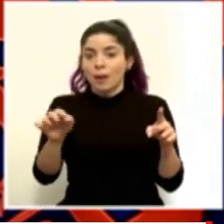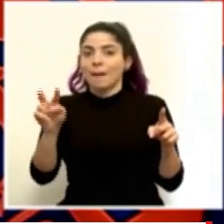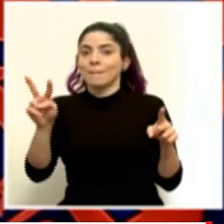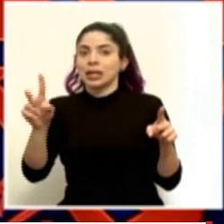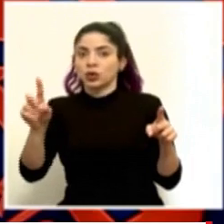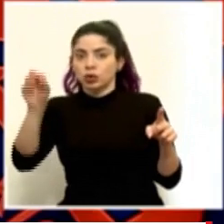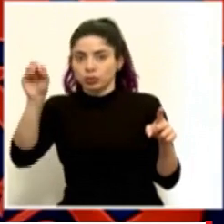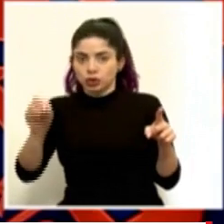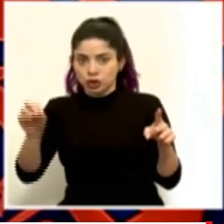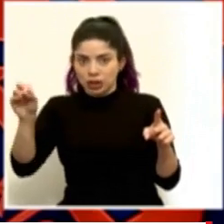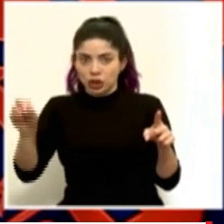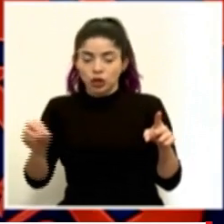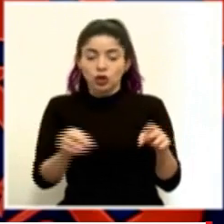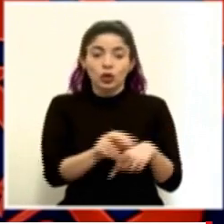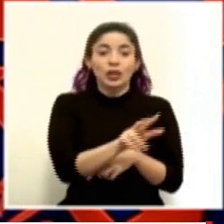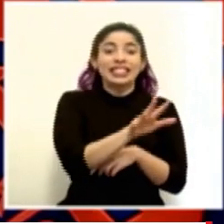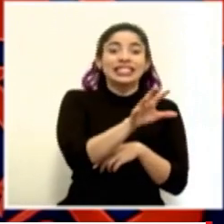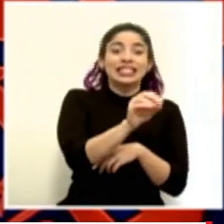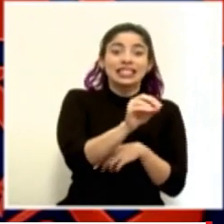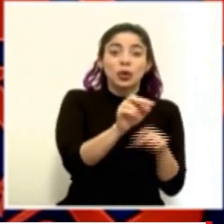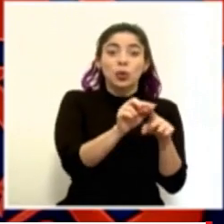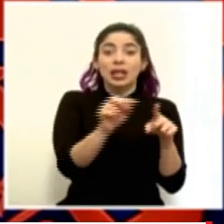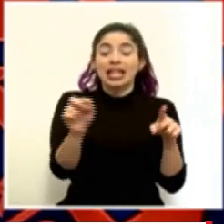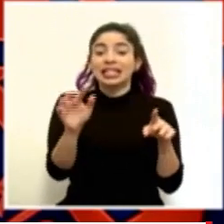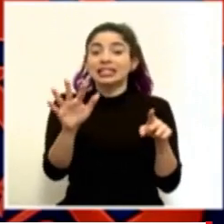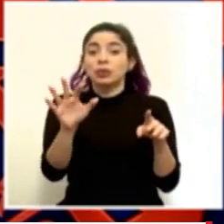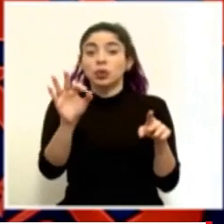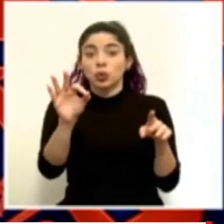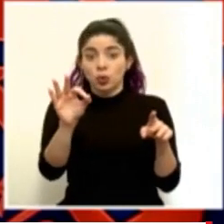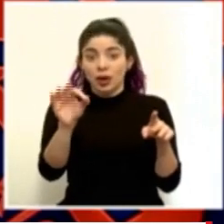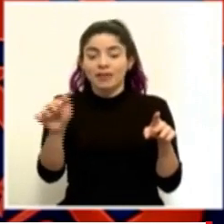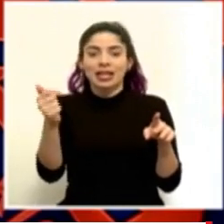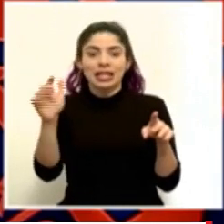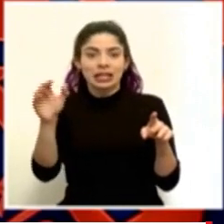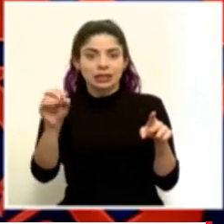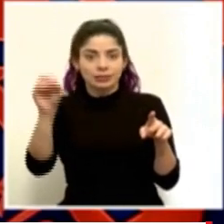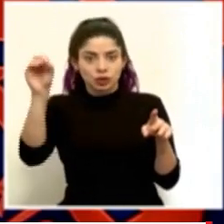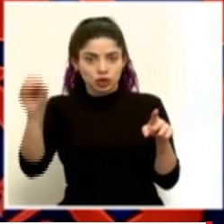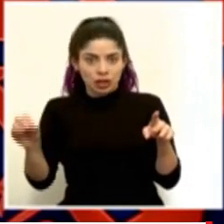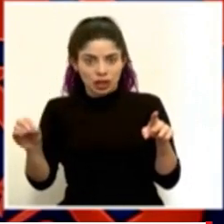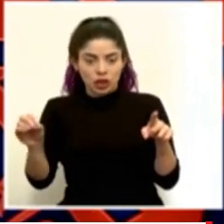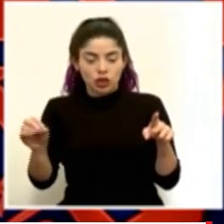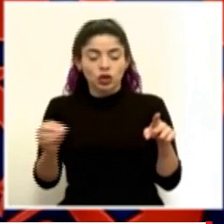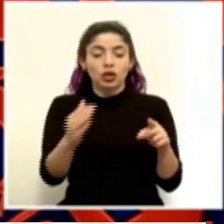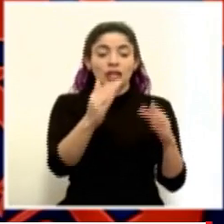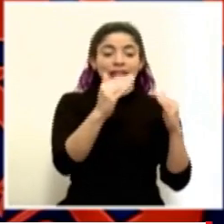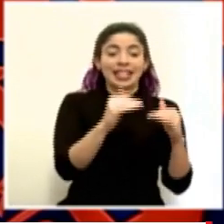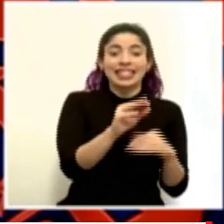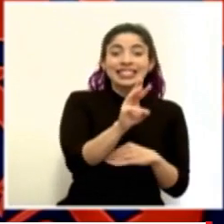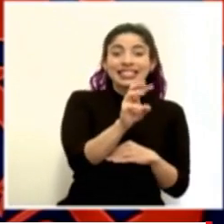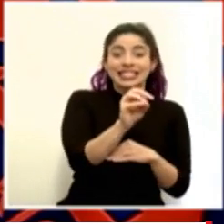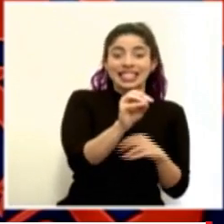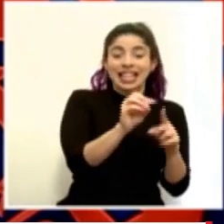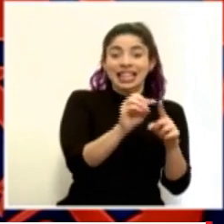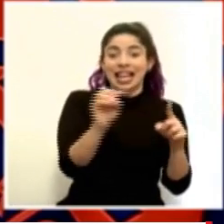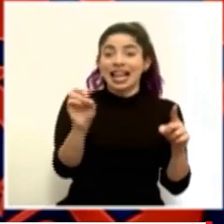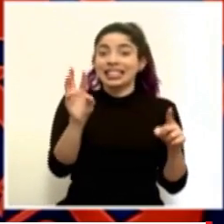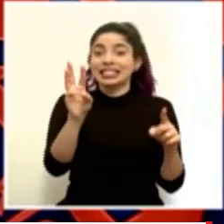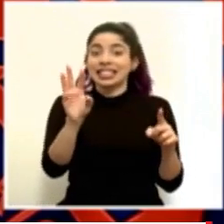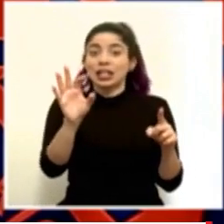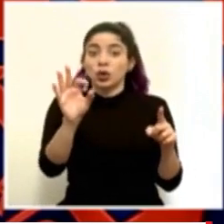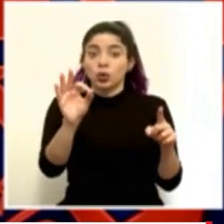el 21%. Entre el 50 a 59, el 15%. Y entre el 60 y